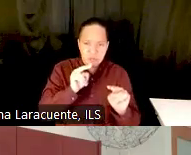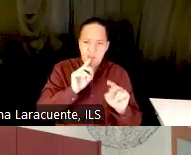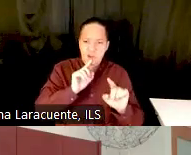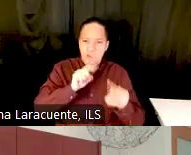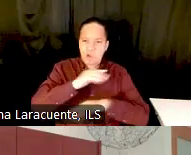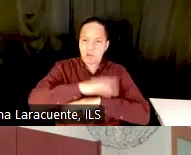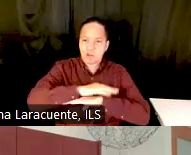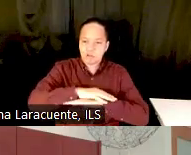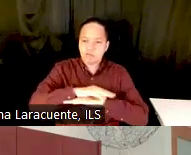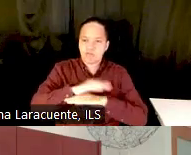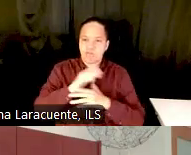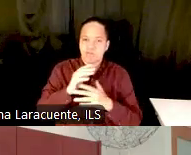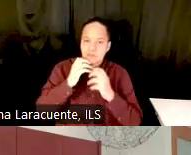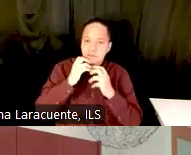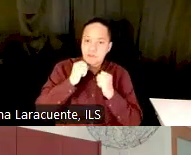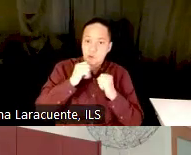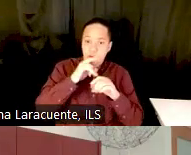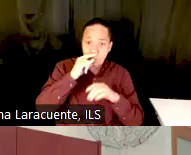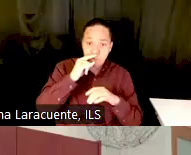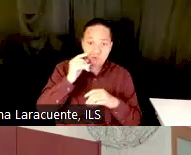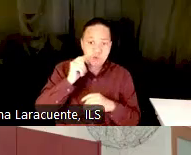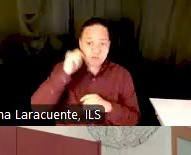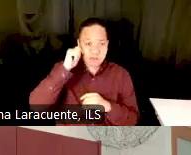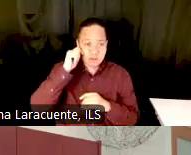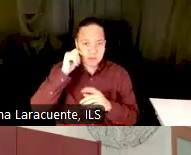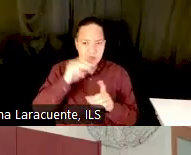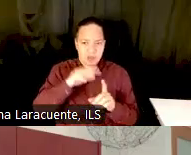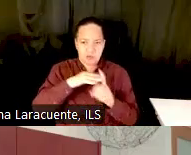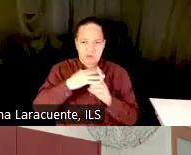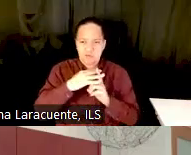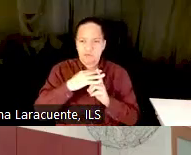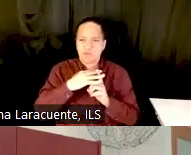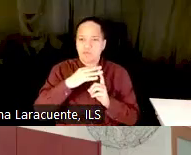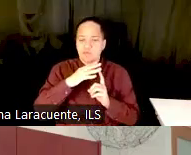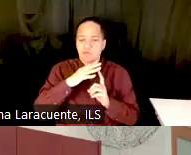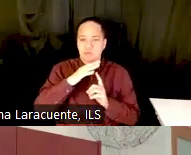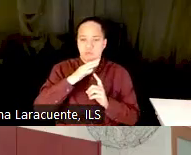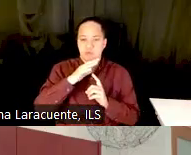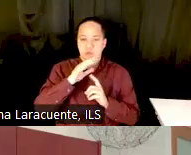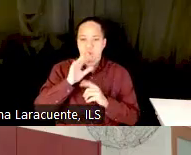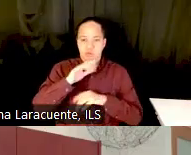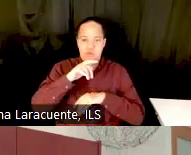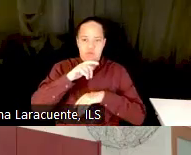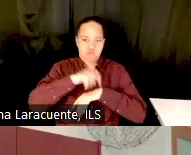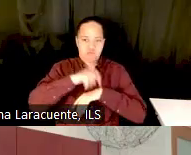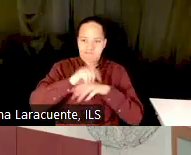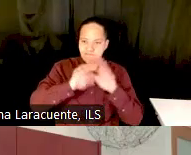y afectivas de los niños y adolescentes en el contexto de su etapa del